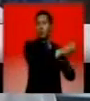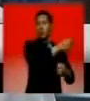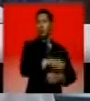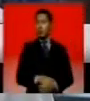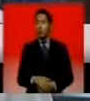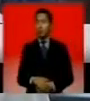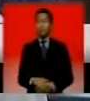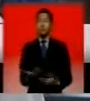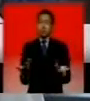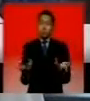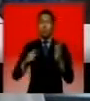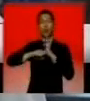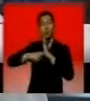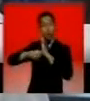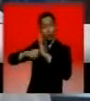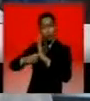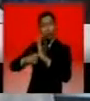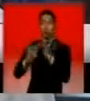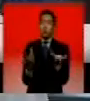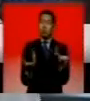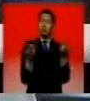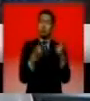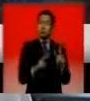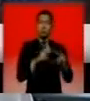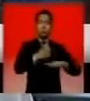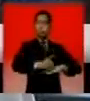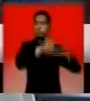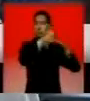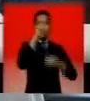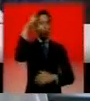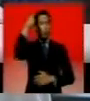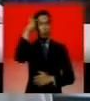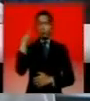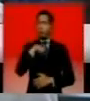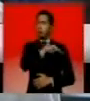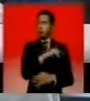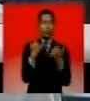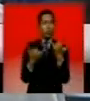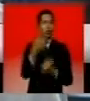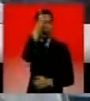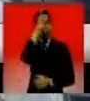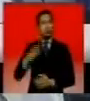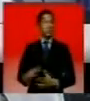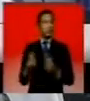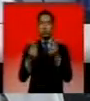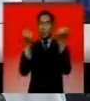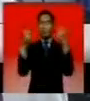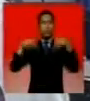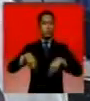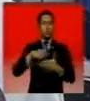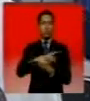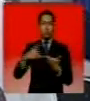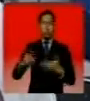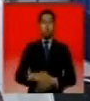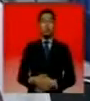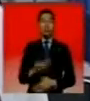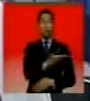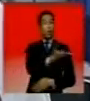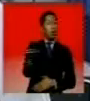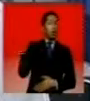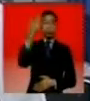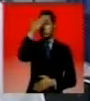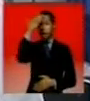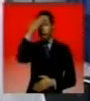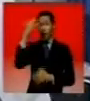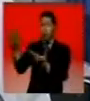Procuraduría como lo que establece la Contraloría y tenemos que hacerlo inmediatamente. Lo vamos a hacer en esta misma semana. Porque además ellos saben que todo lo que